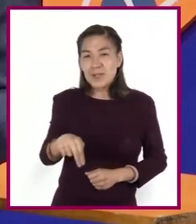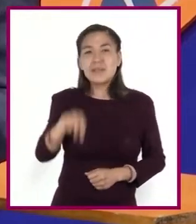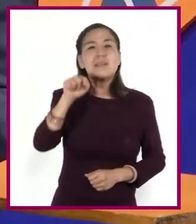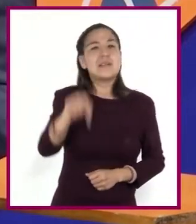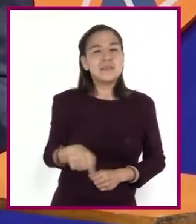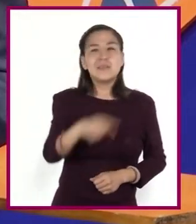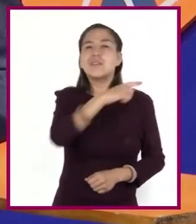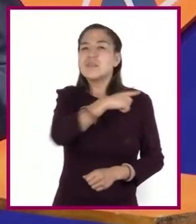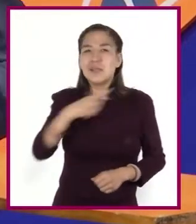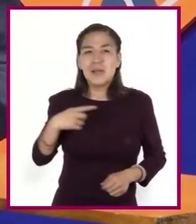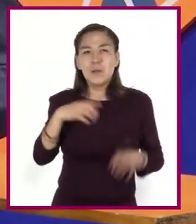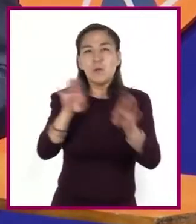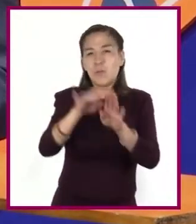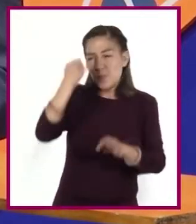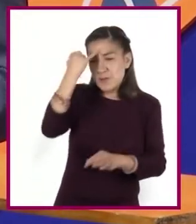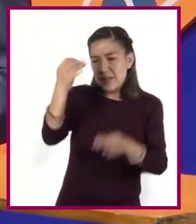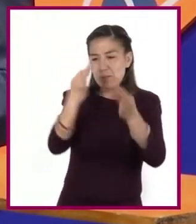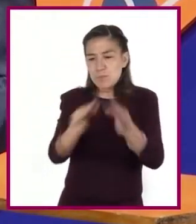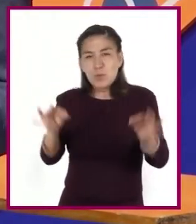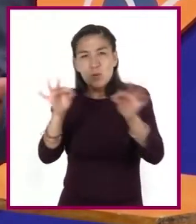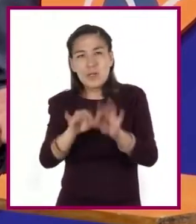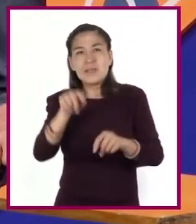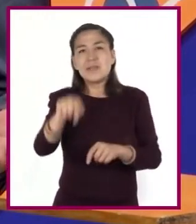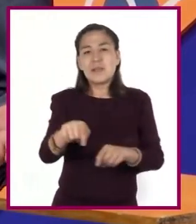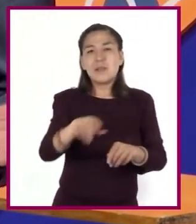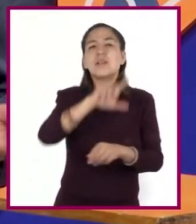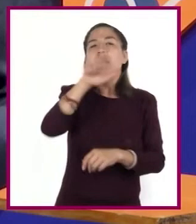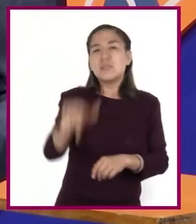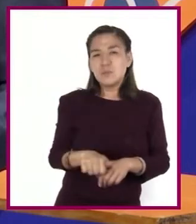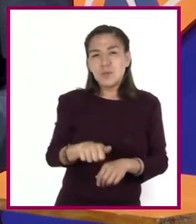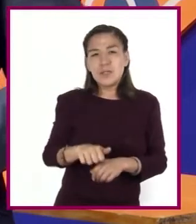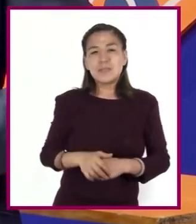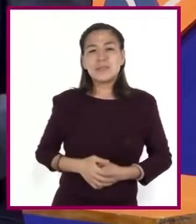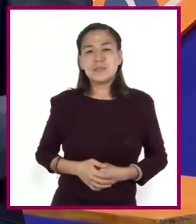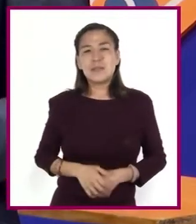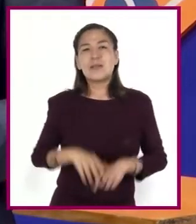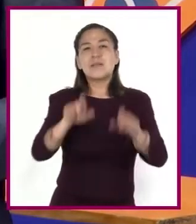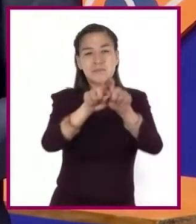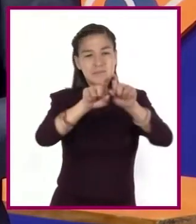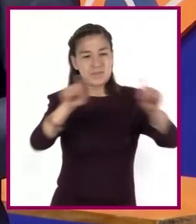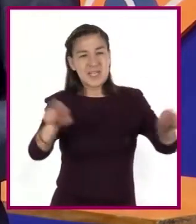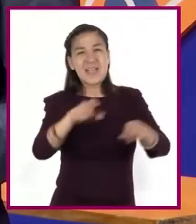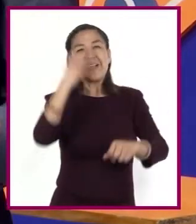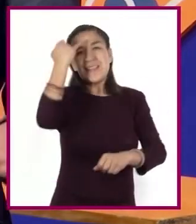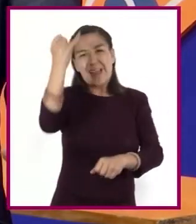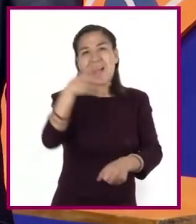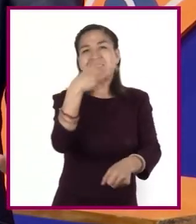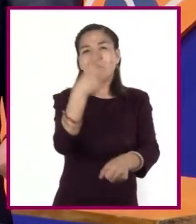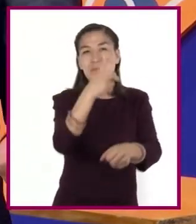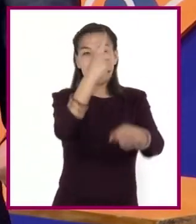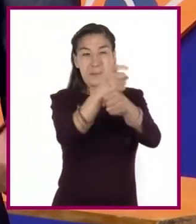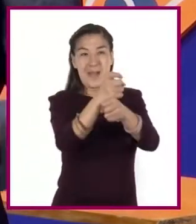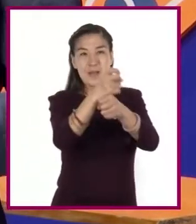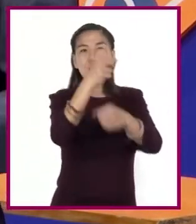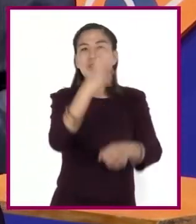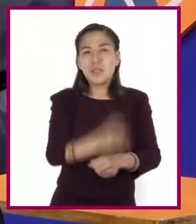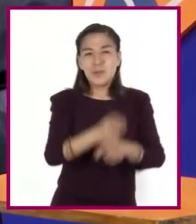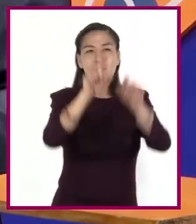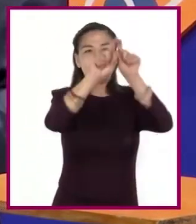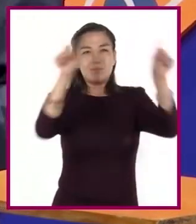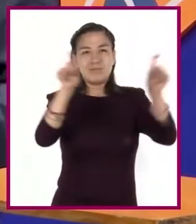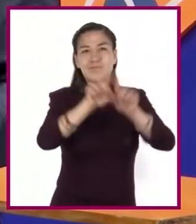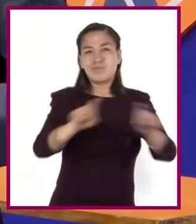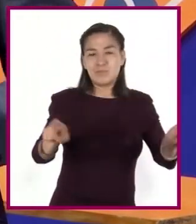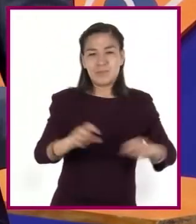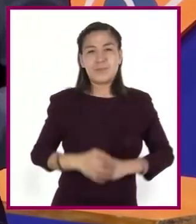que resumir. Luego las ideas principales y posteriormente las ideas secundarias. ¿Qué te parece